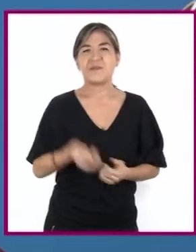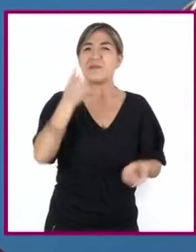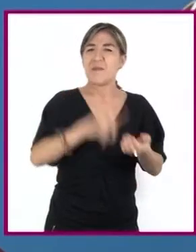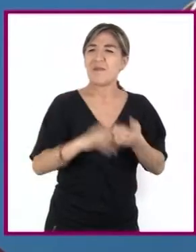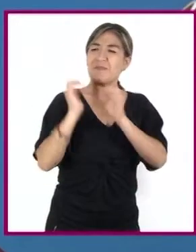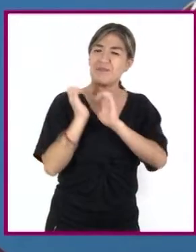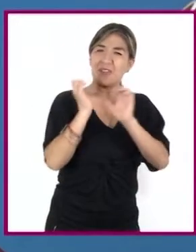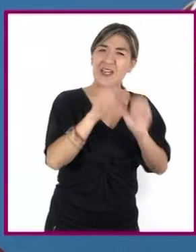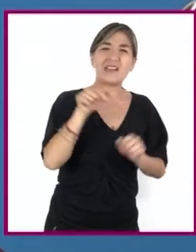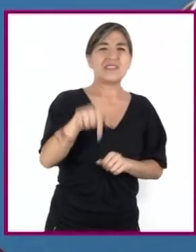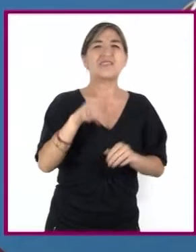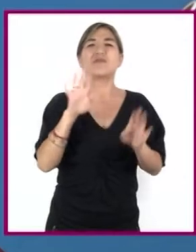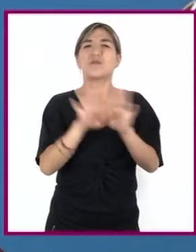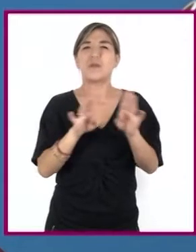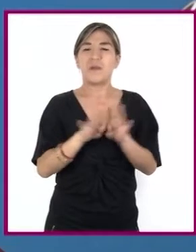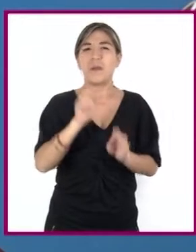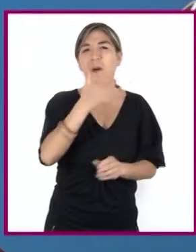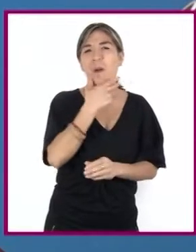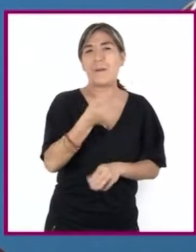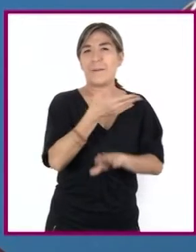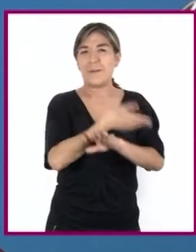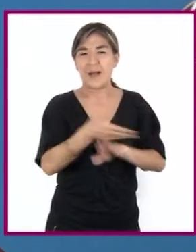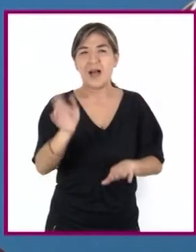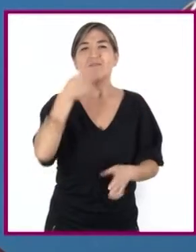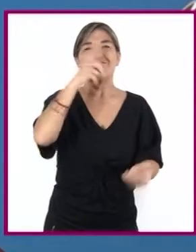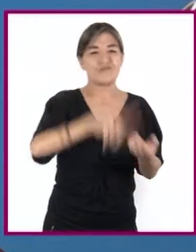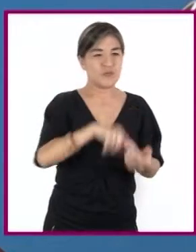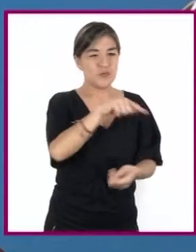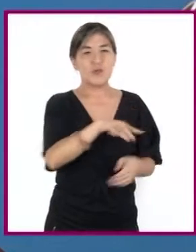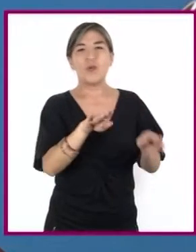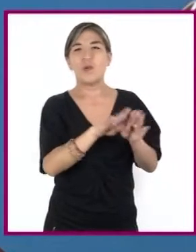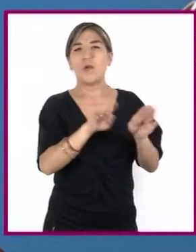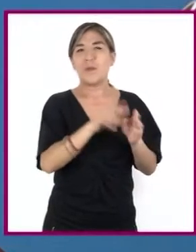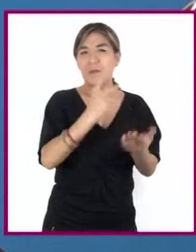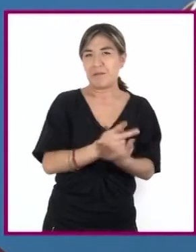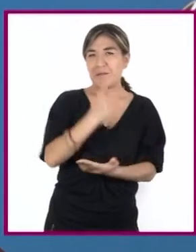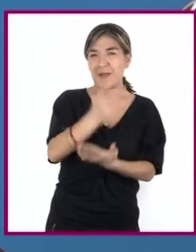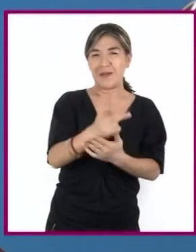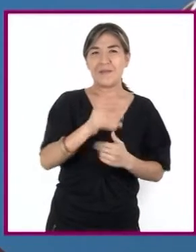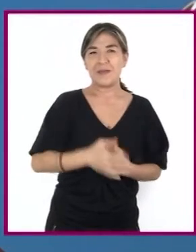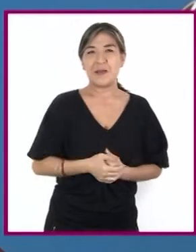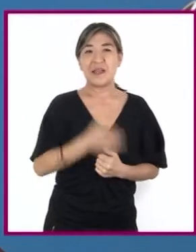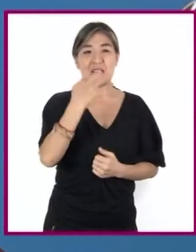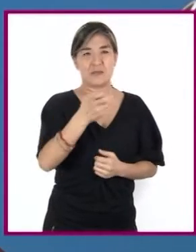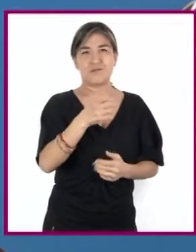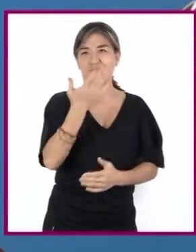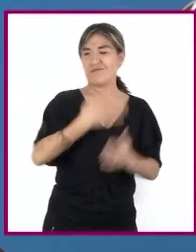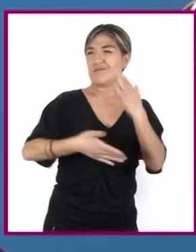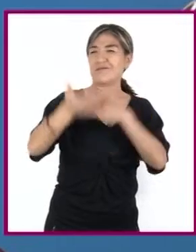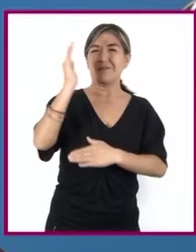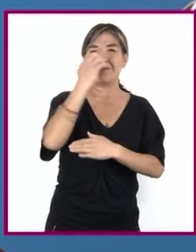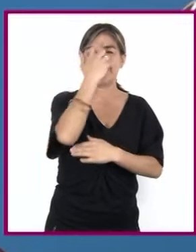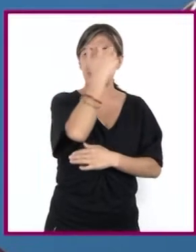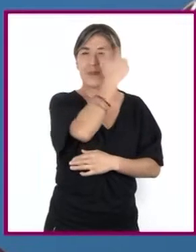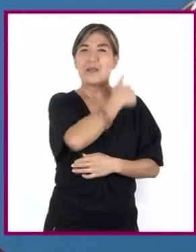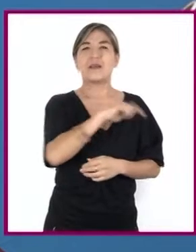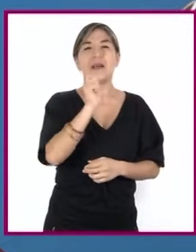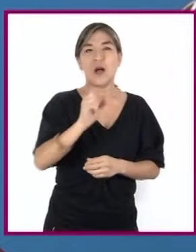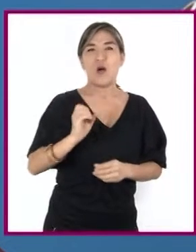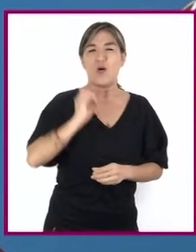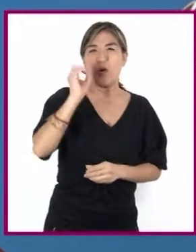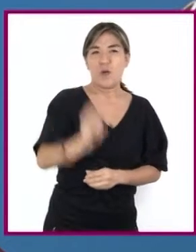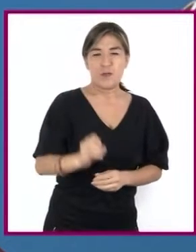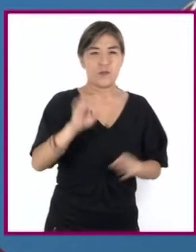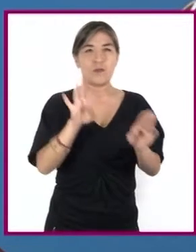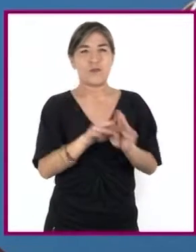blanco y cosechad su vieja recompensa, la reprobación de vuestros superiores, el odio de aquellos